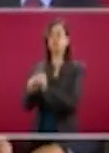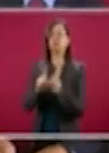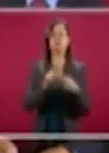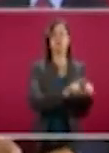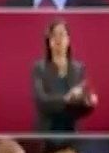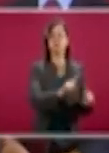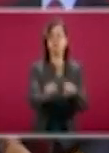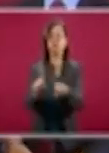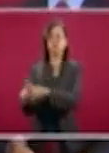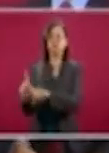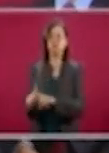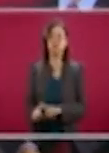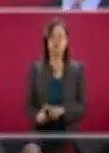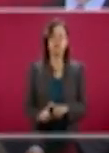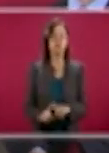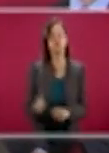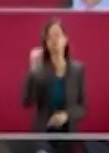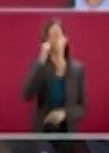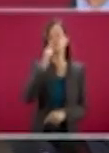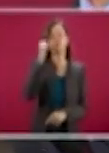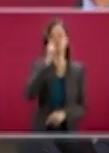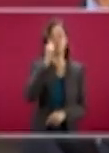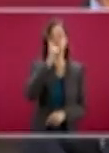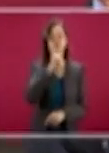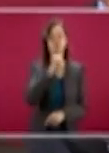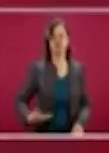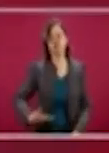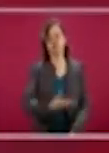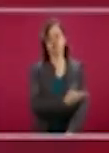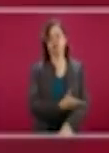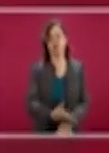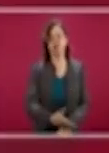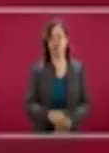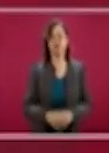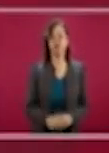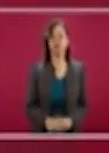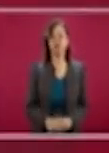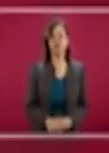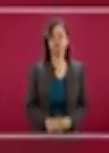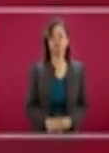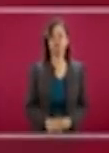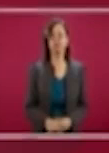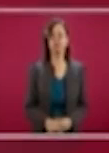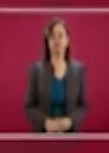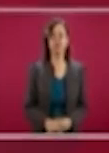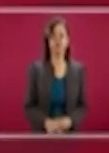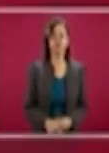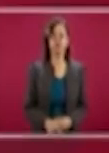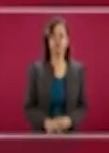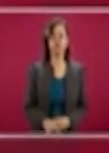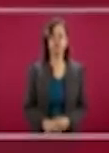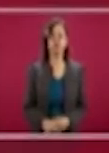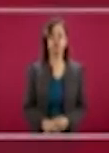eso siempre rico y aplaudiendo pero eso siempre se van a acomodar siempre salen ganando